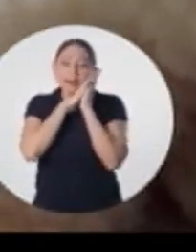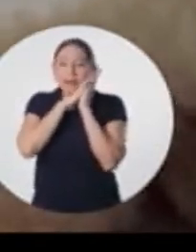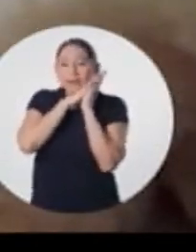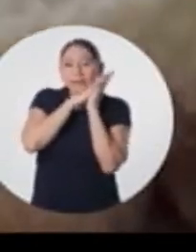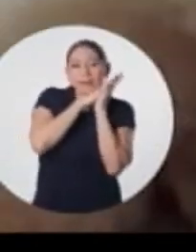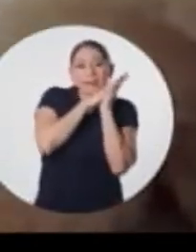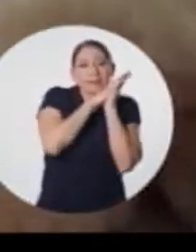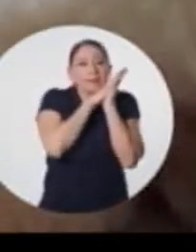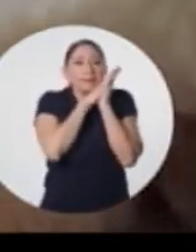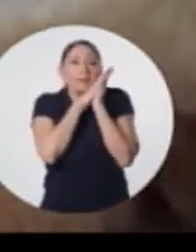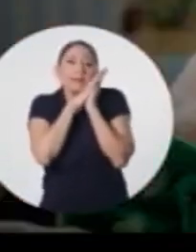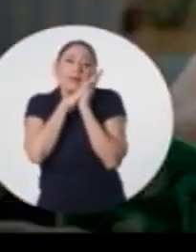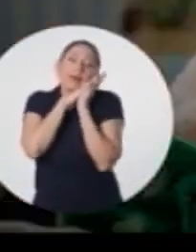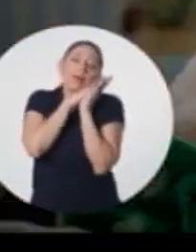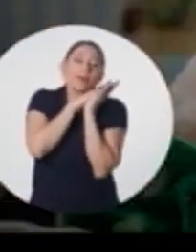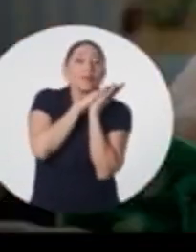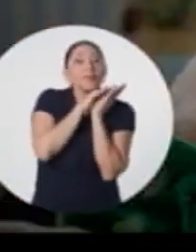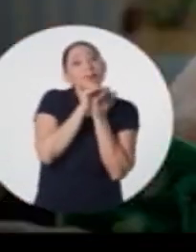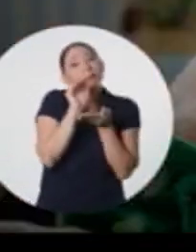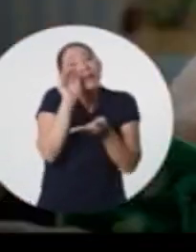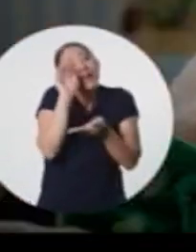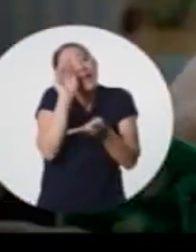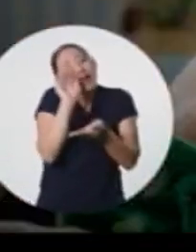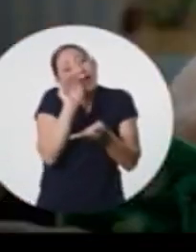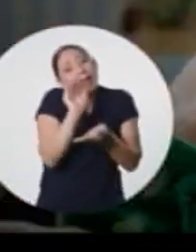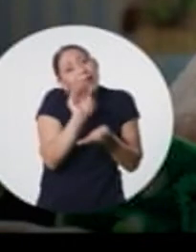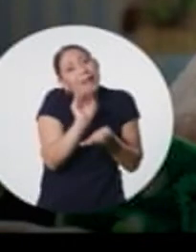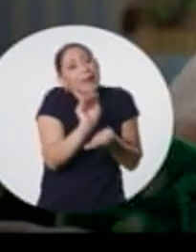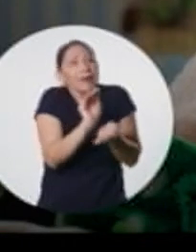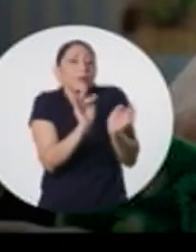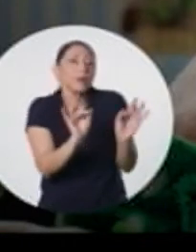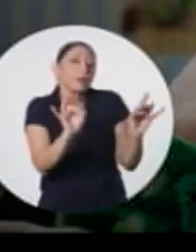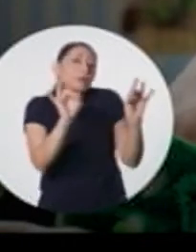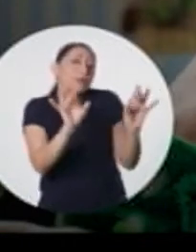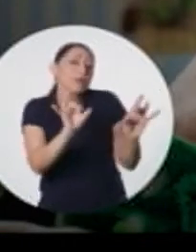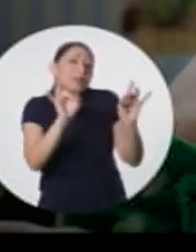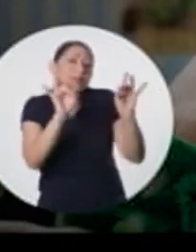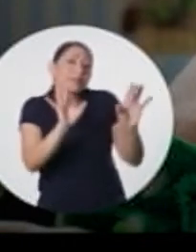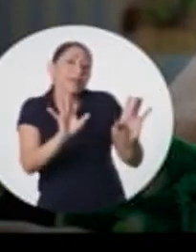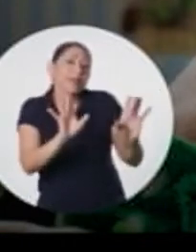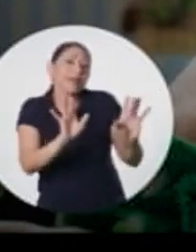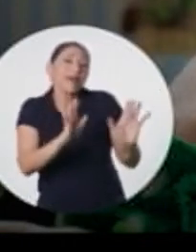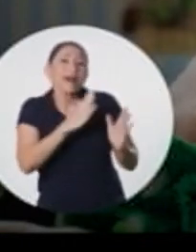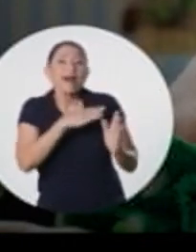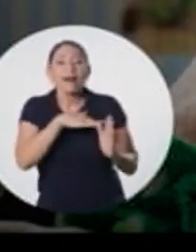A dormir, mi pequeña monstruita.